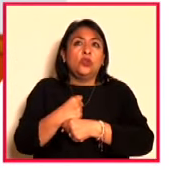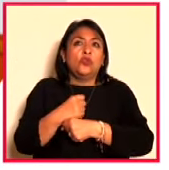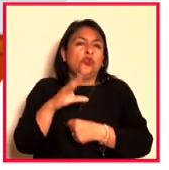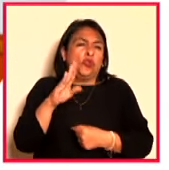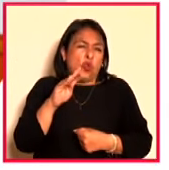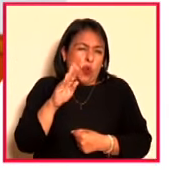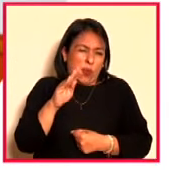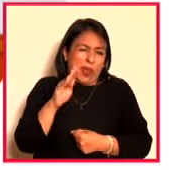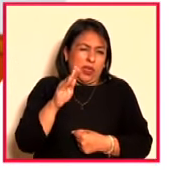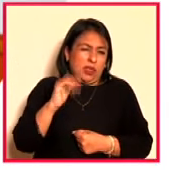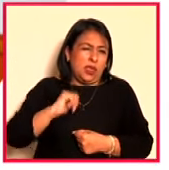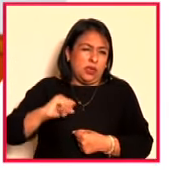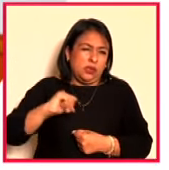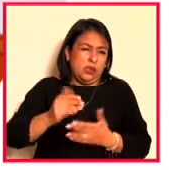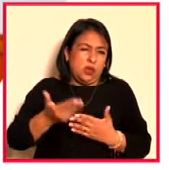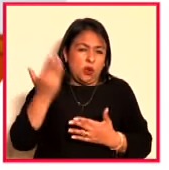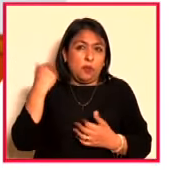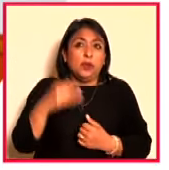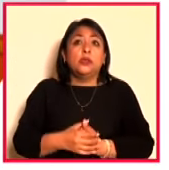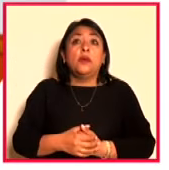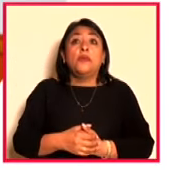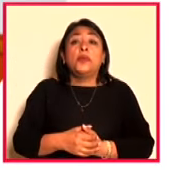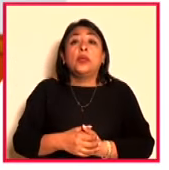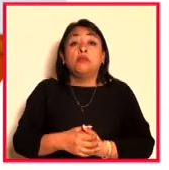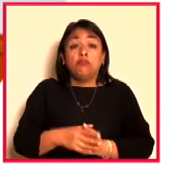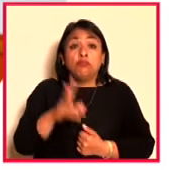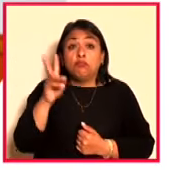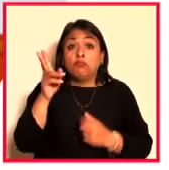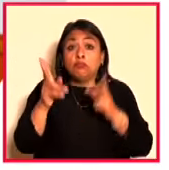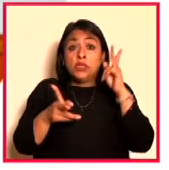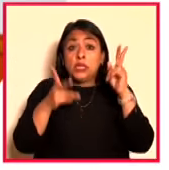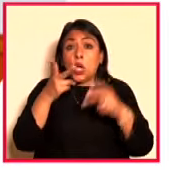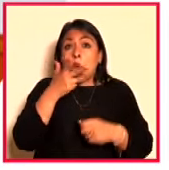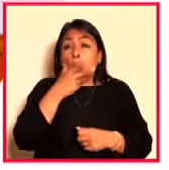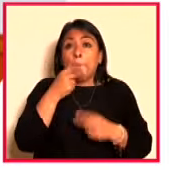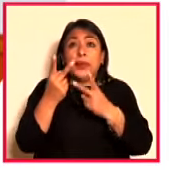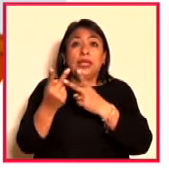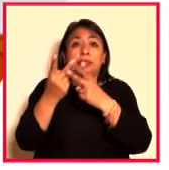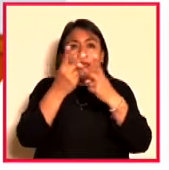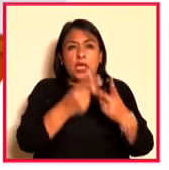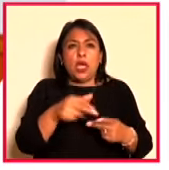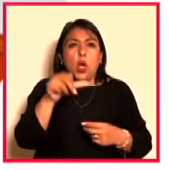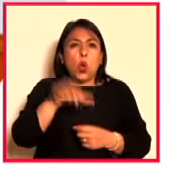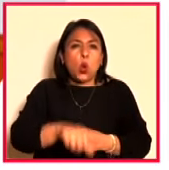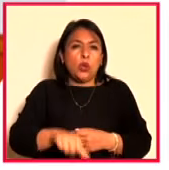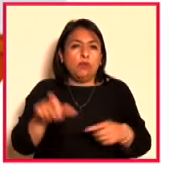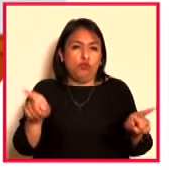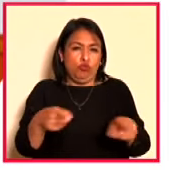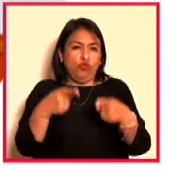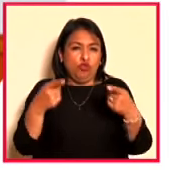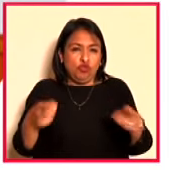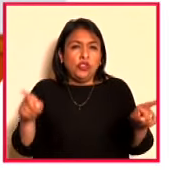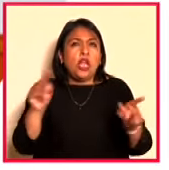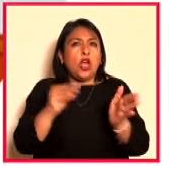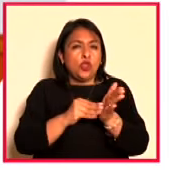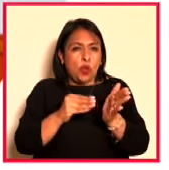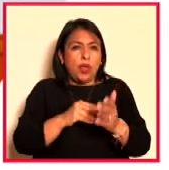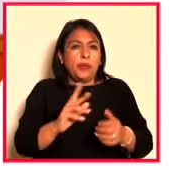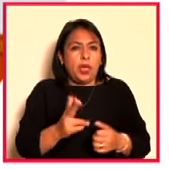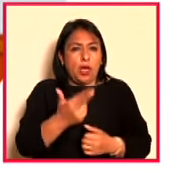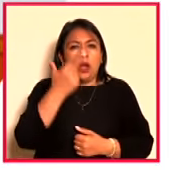siglo pasado. Nos visitó literalmente el hombre de las estrellas y hoy su música todavía suena y sabe